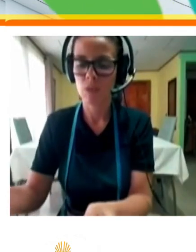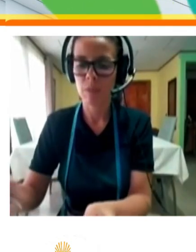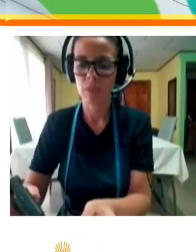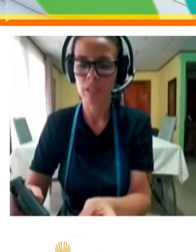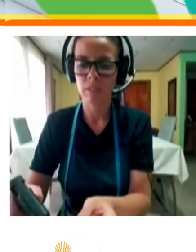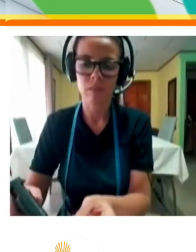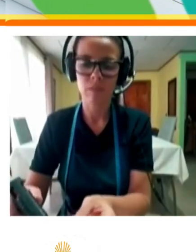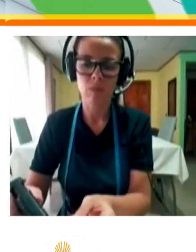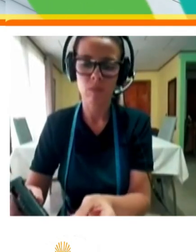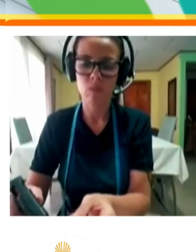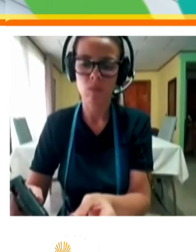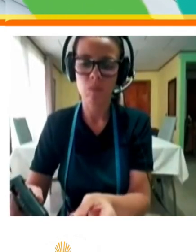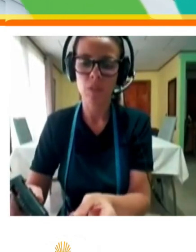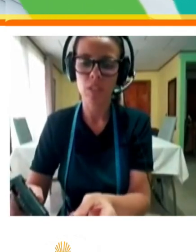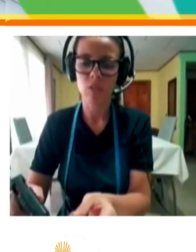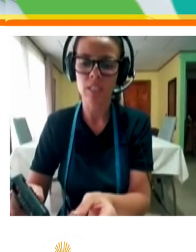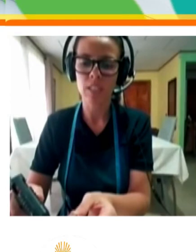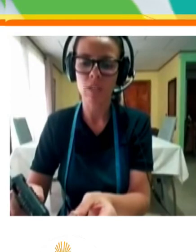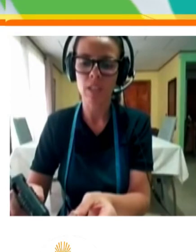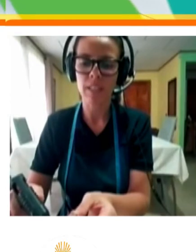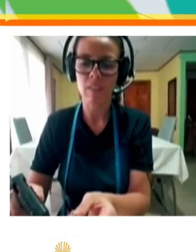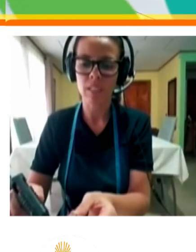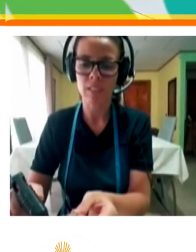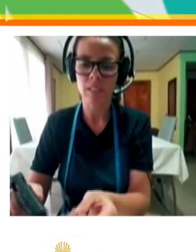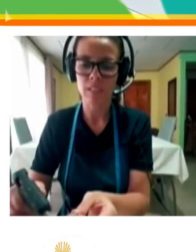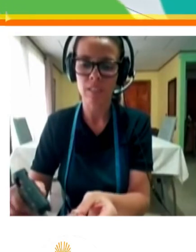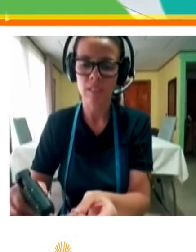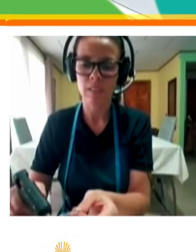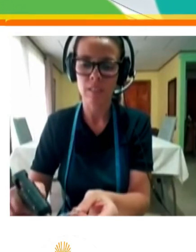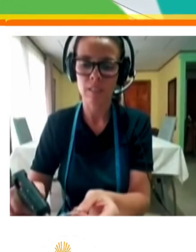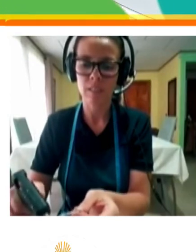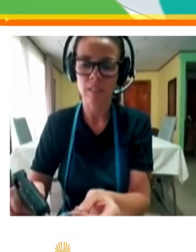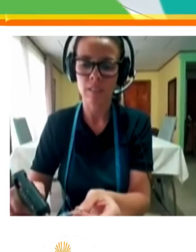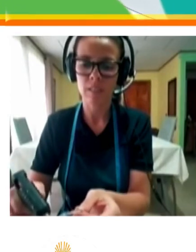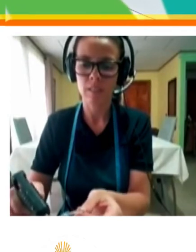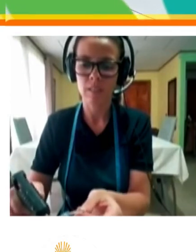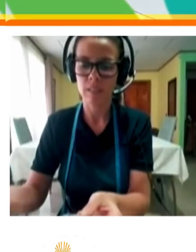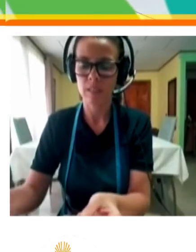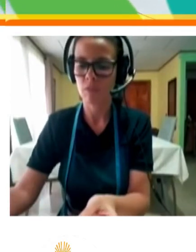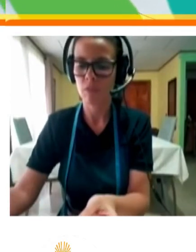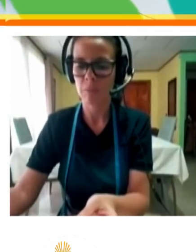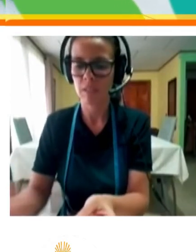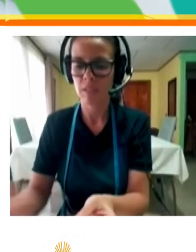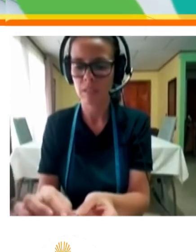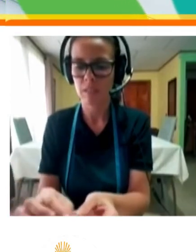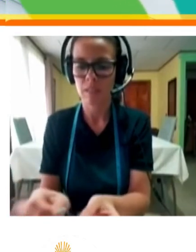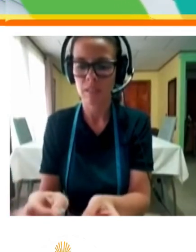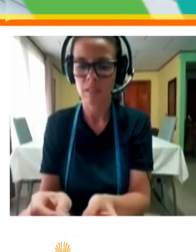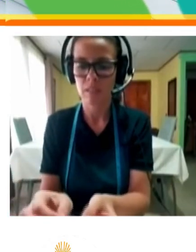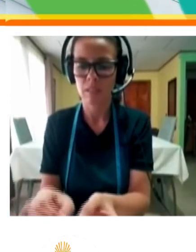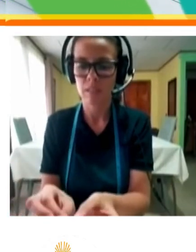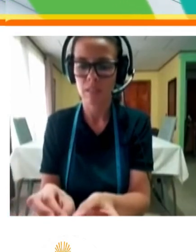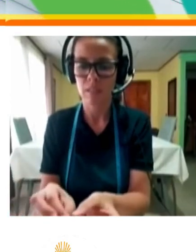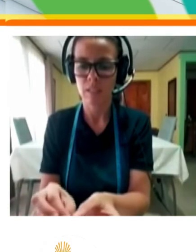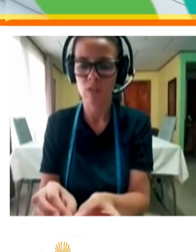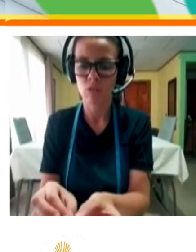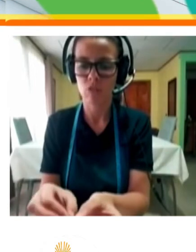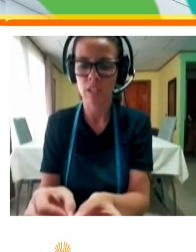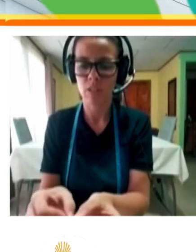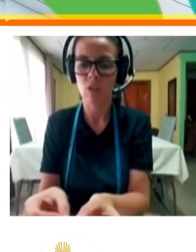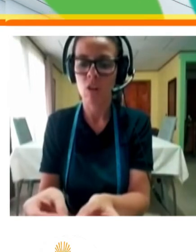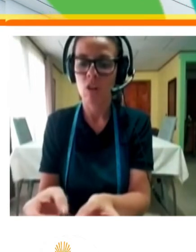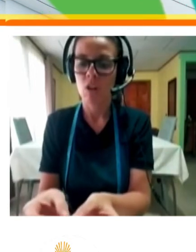y voy a poner un poquito de silicón en la base, de esta forma, y